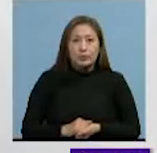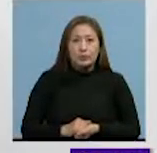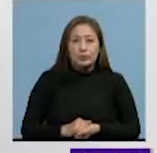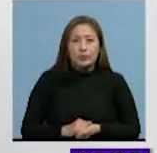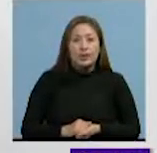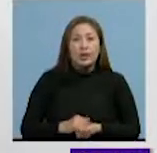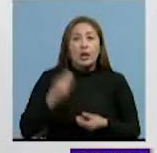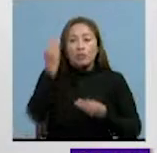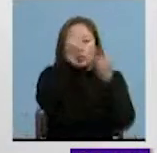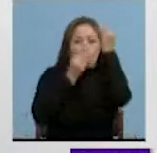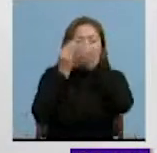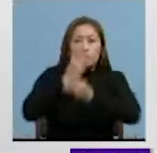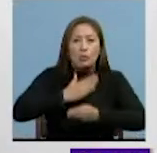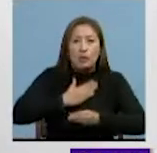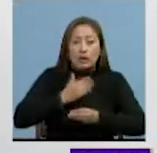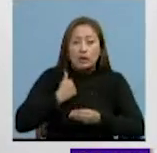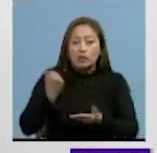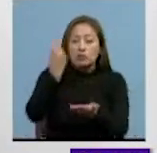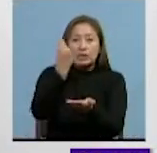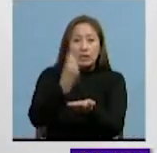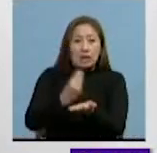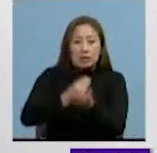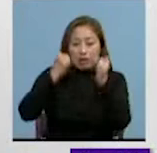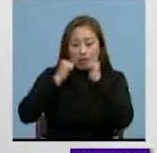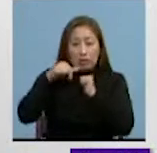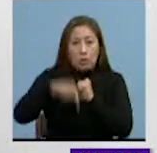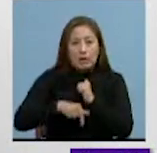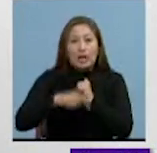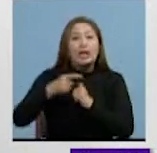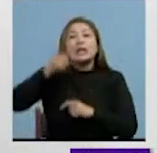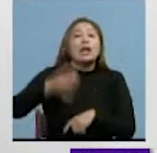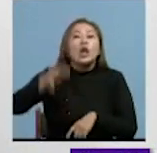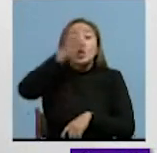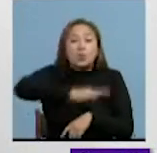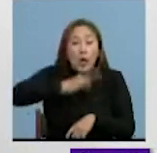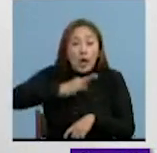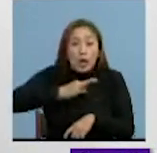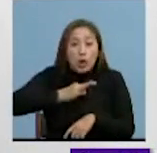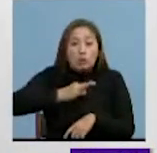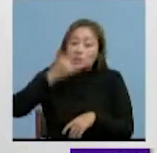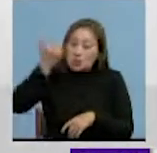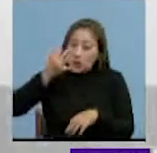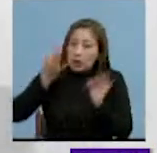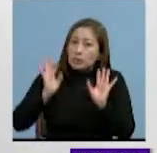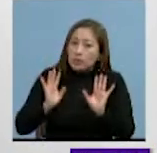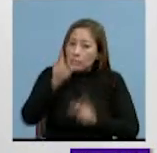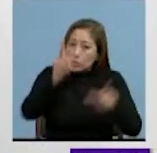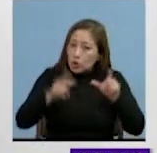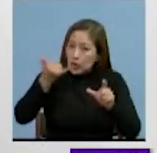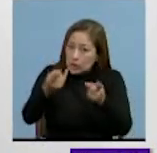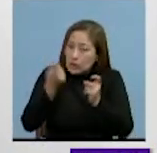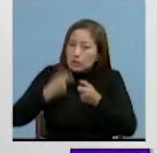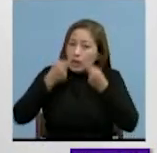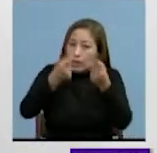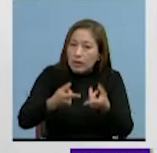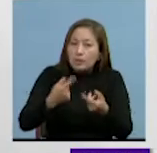Y es mi preocupación desde que estoy sentado en esta silla. Que cobren los que tienen que cobrar y que no cobren los que no tienen que cobrar.